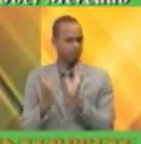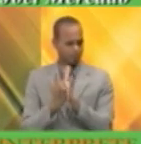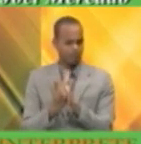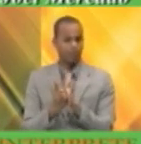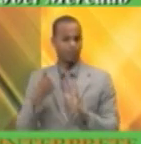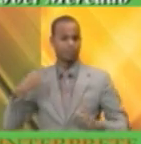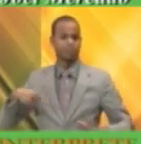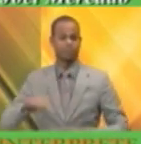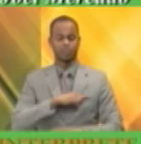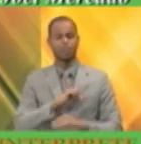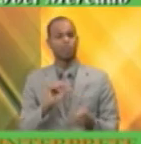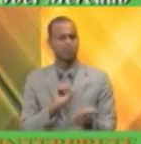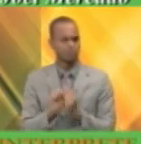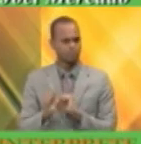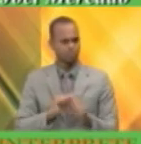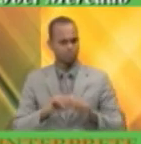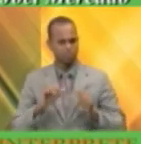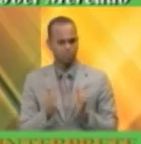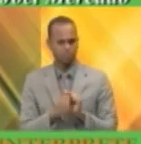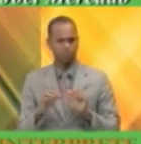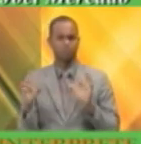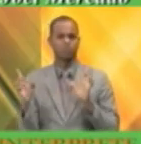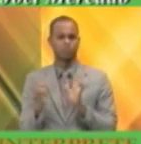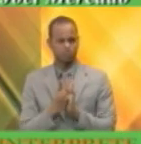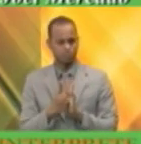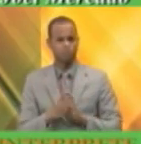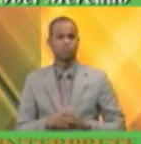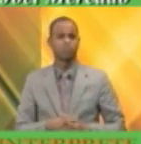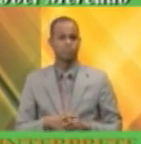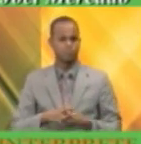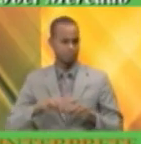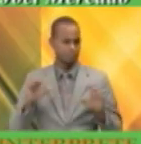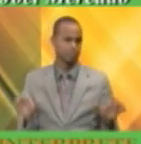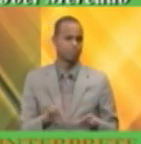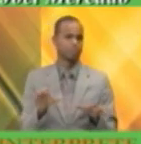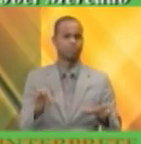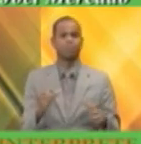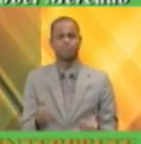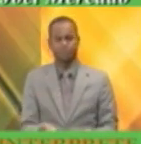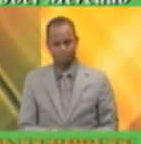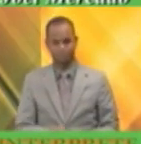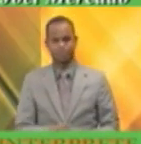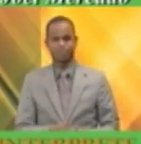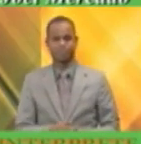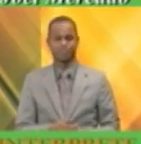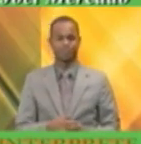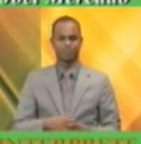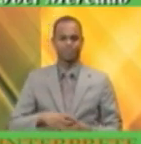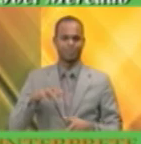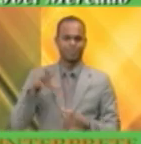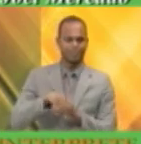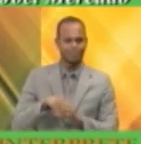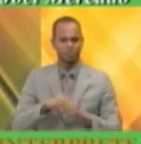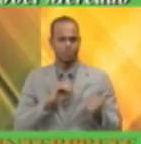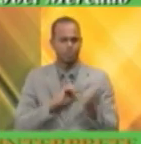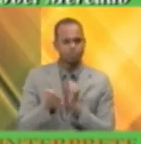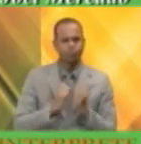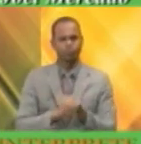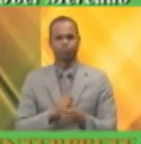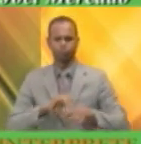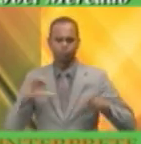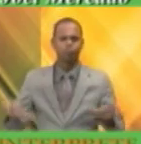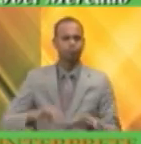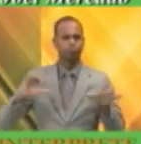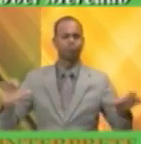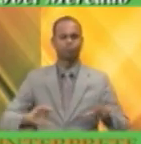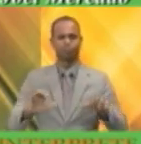somos deportistas con discapacidad, ¿entiendes? Hemos echado cana en la cancha y en la pista.